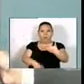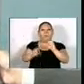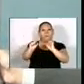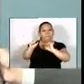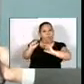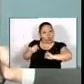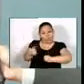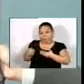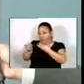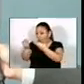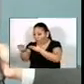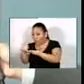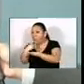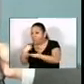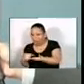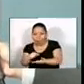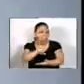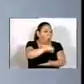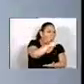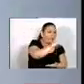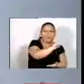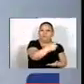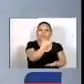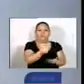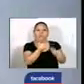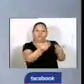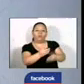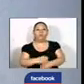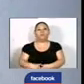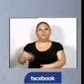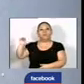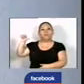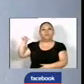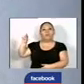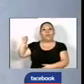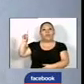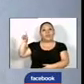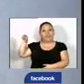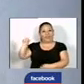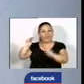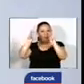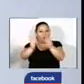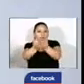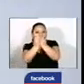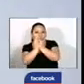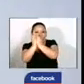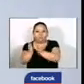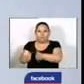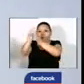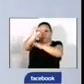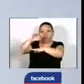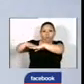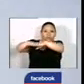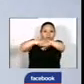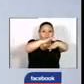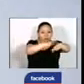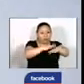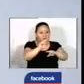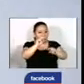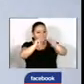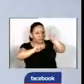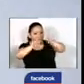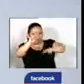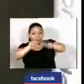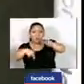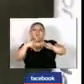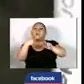tenemos que dar el subsidio y a quién se lo tenemos que quitar. La Administración Nacional de Acueductos y Alcantarillados anunció que evaluará a